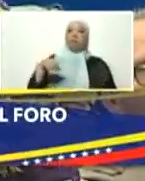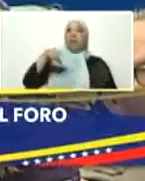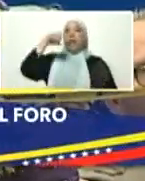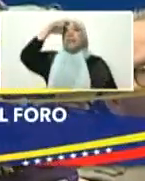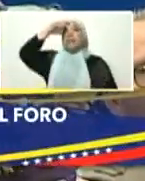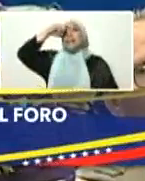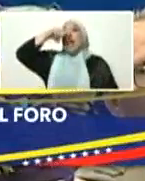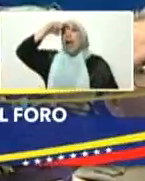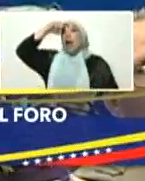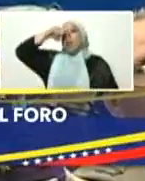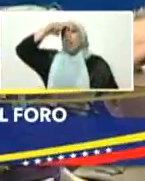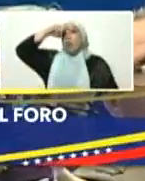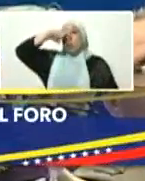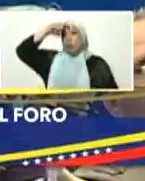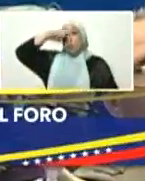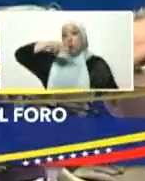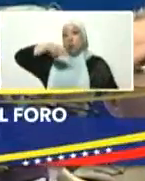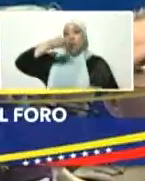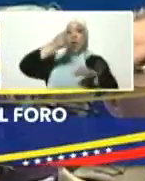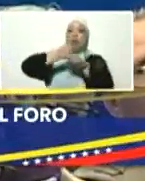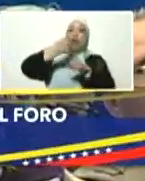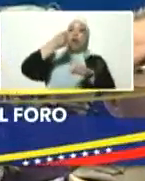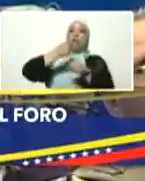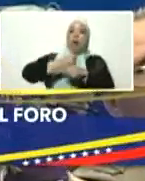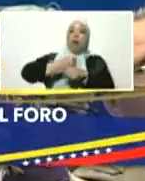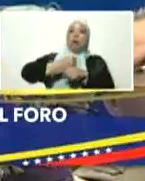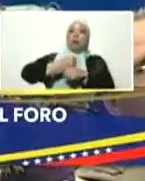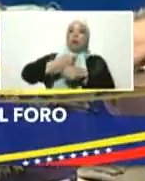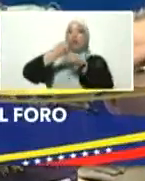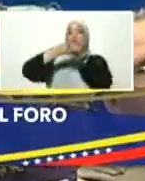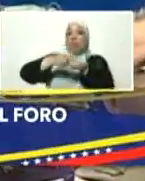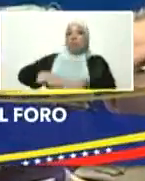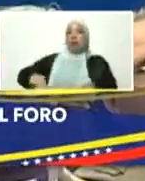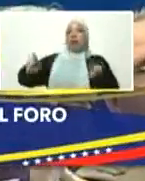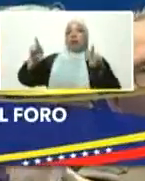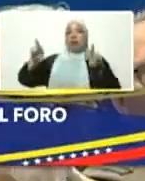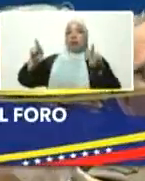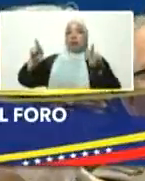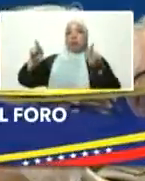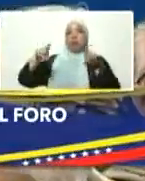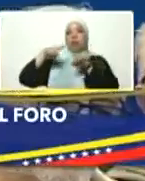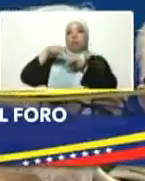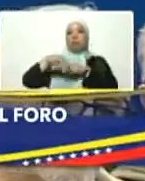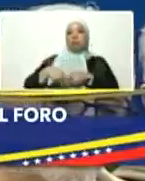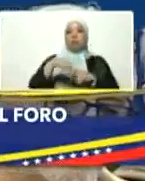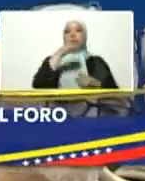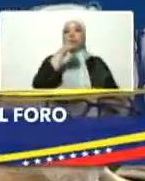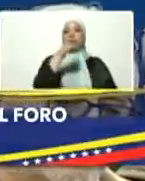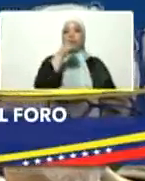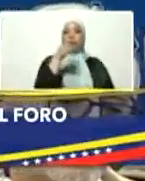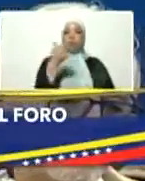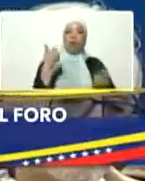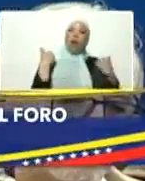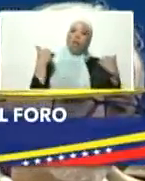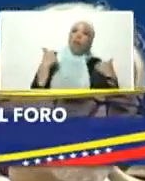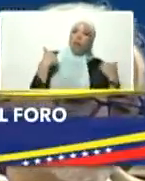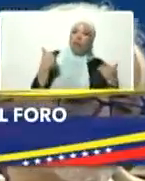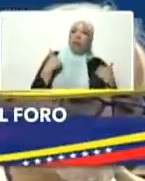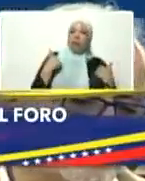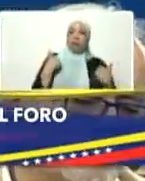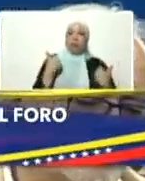esas resistencias, trabajar hacia un modelo distinto que impida que sigamos afectando como